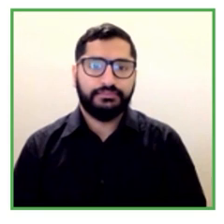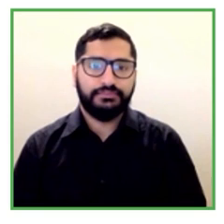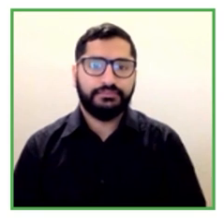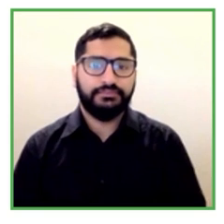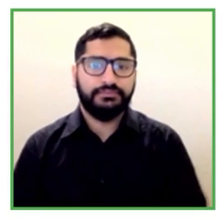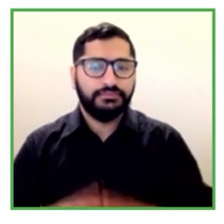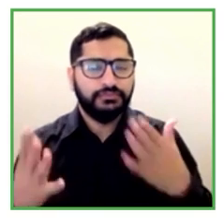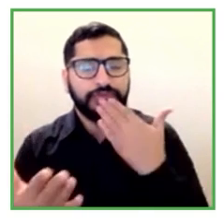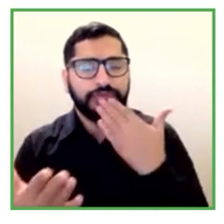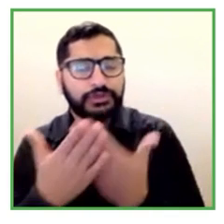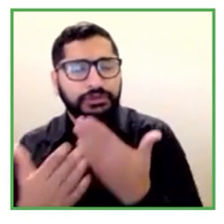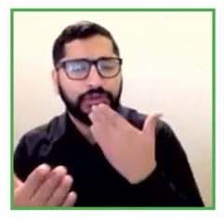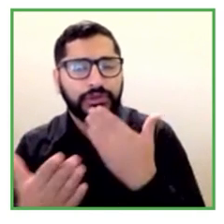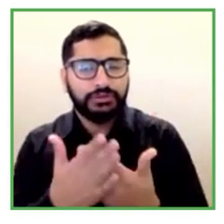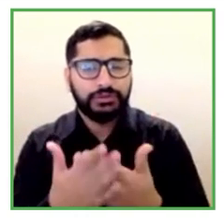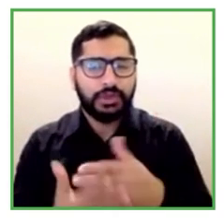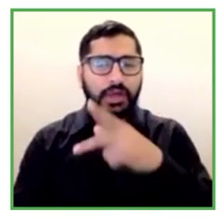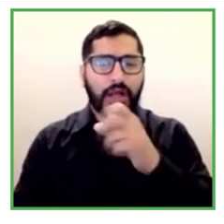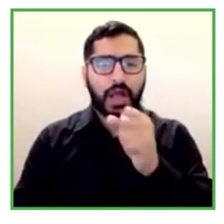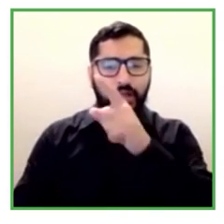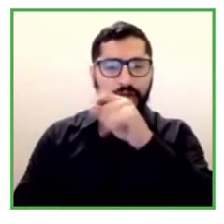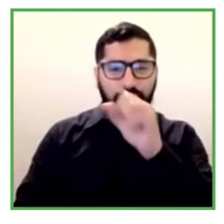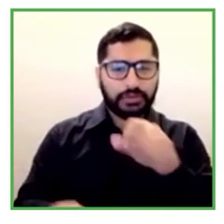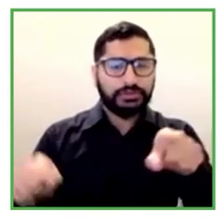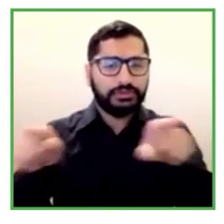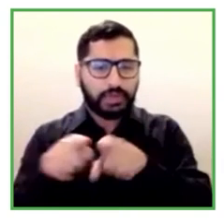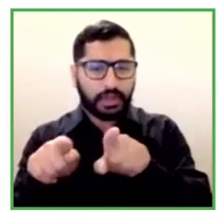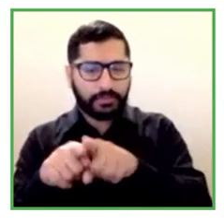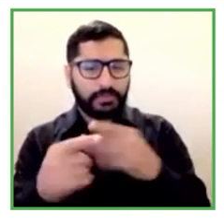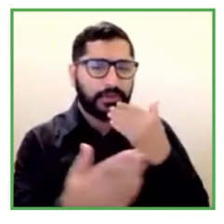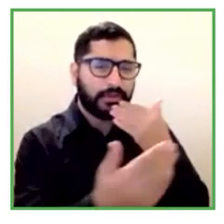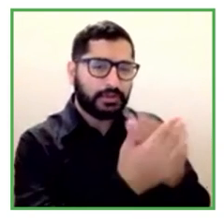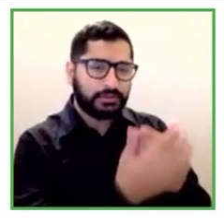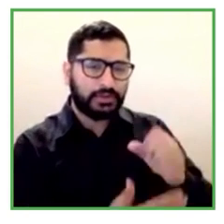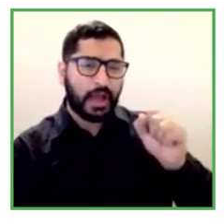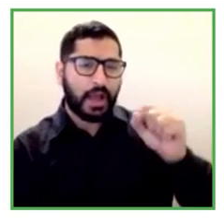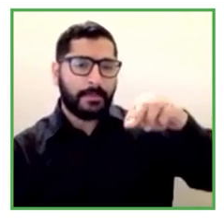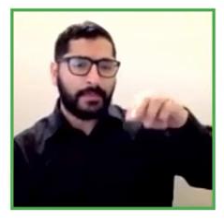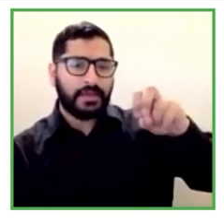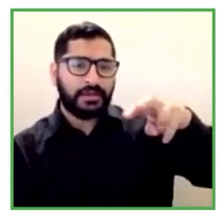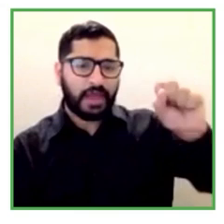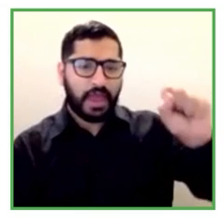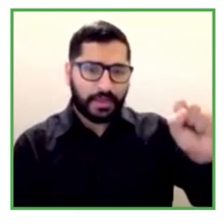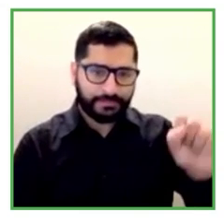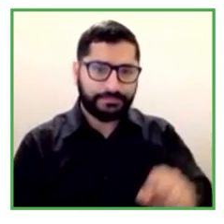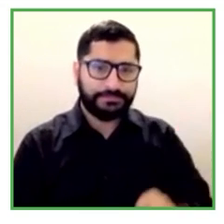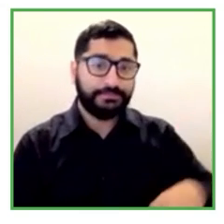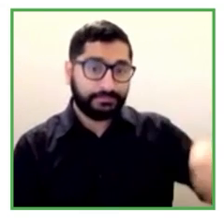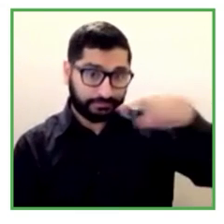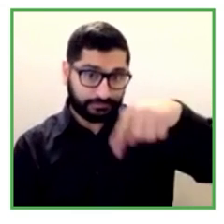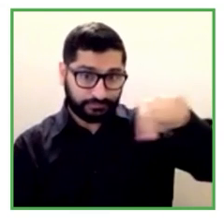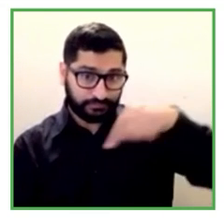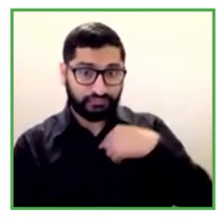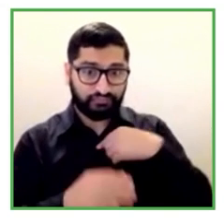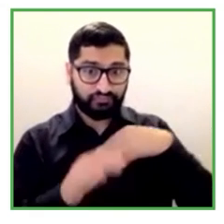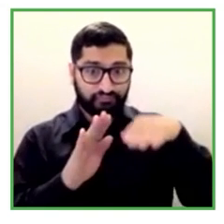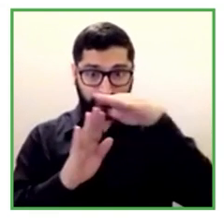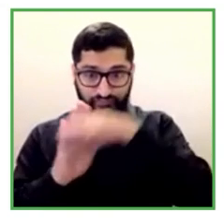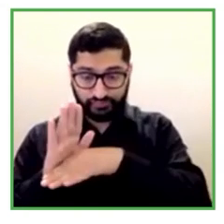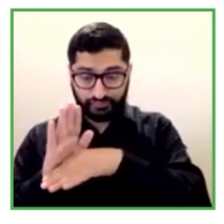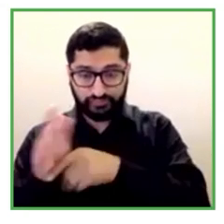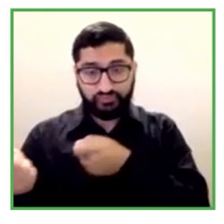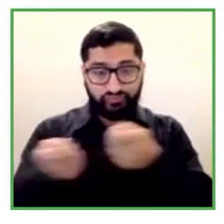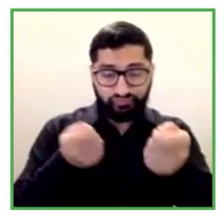Muchas gracias, Katia. Muchas gracias, Amena. En nuestra sesión hemos estado hablando sobre la diversidad y la